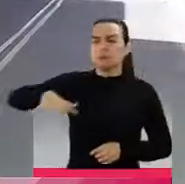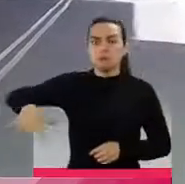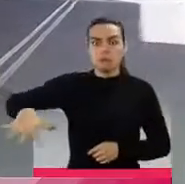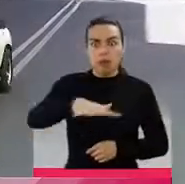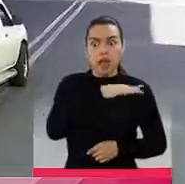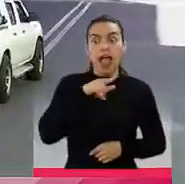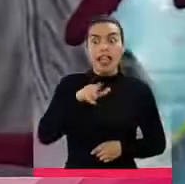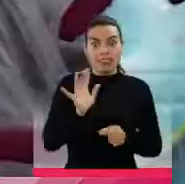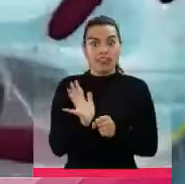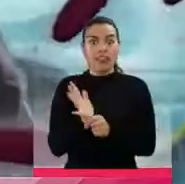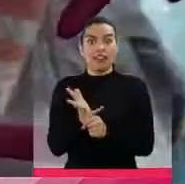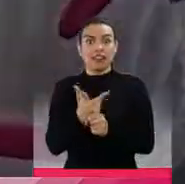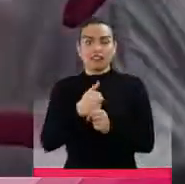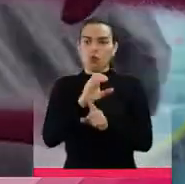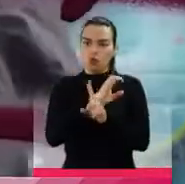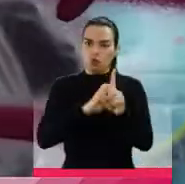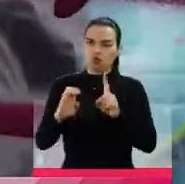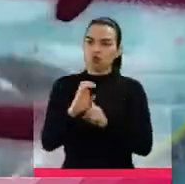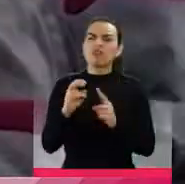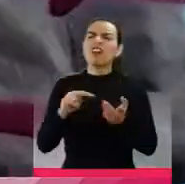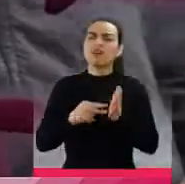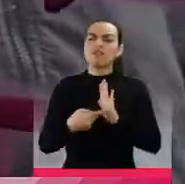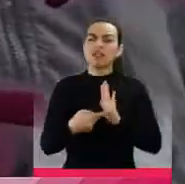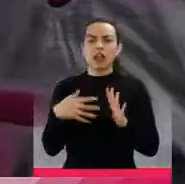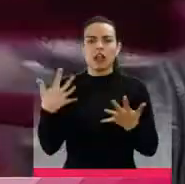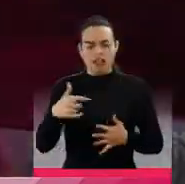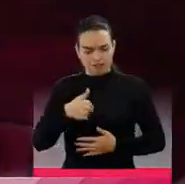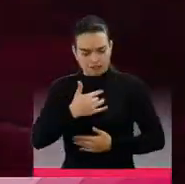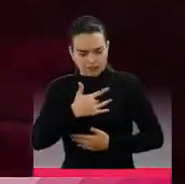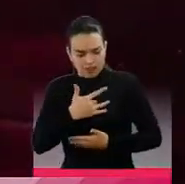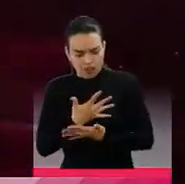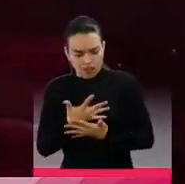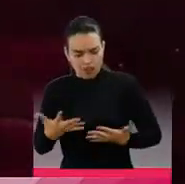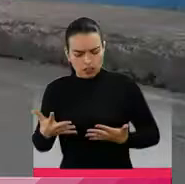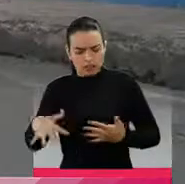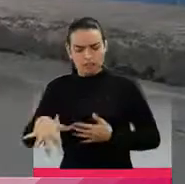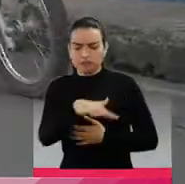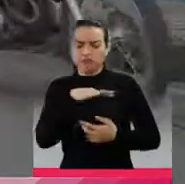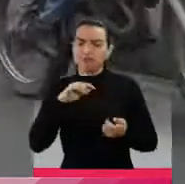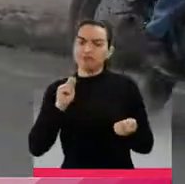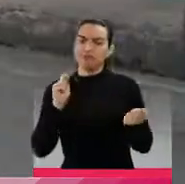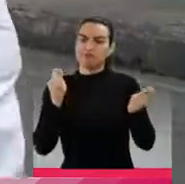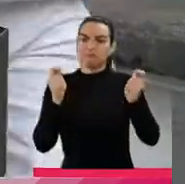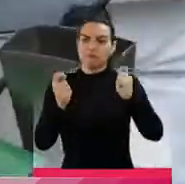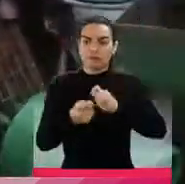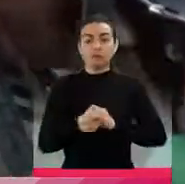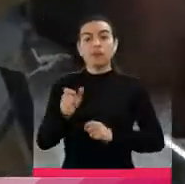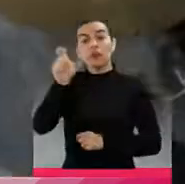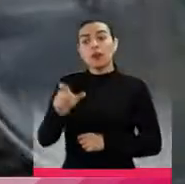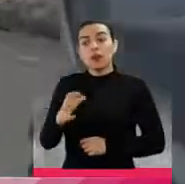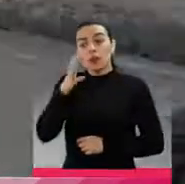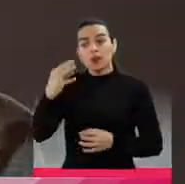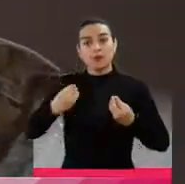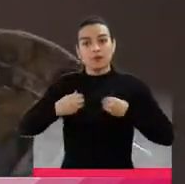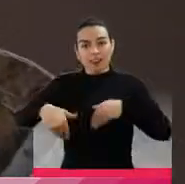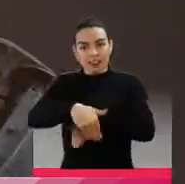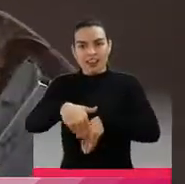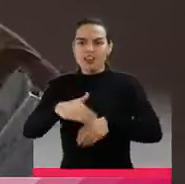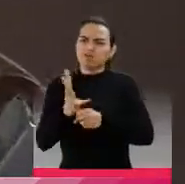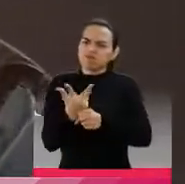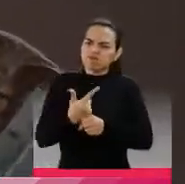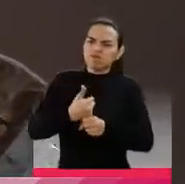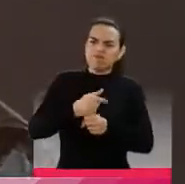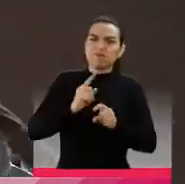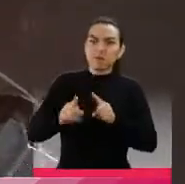que comunica los sentimientos de una ciudad que se transforma. Y un artista de la calle, después de 50 años, consolida un